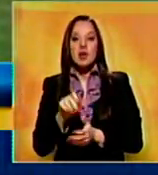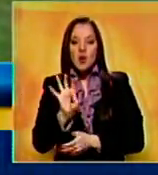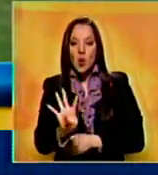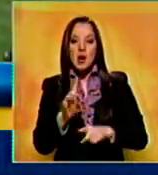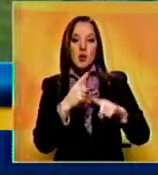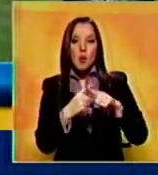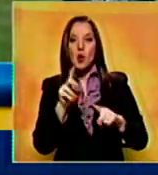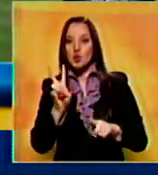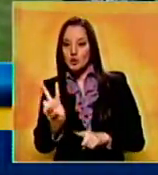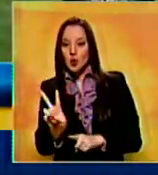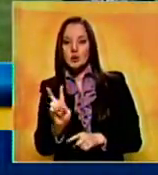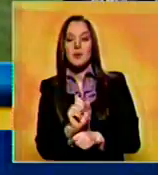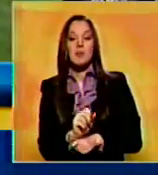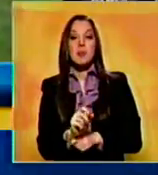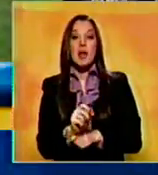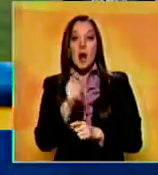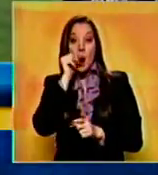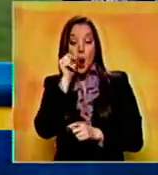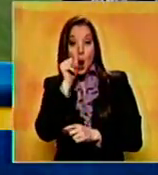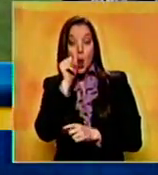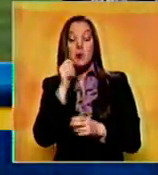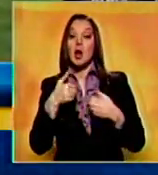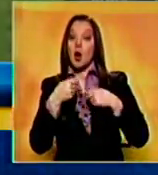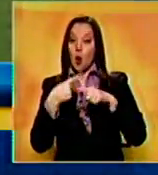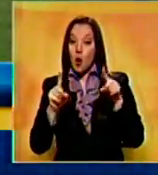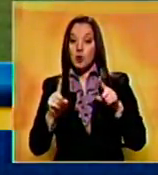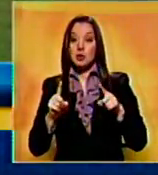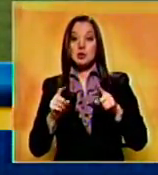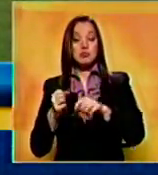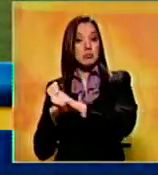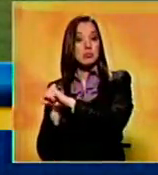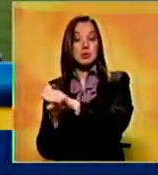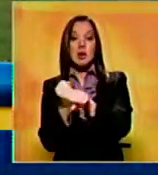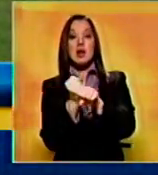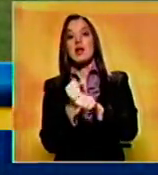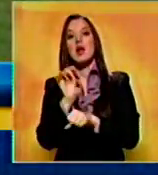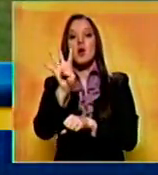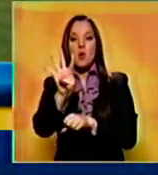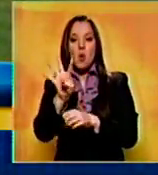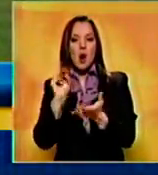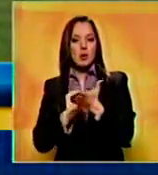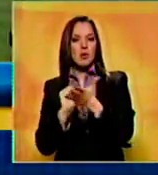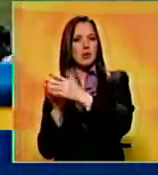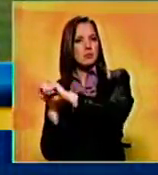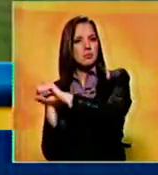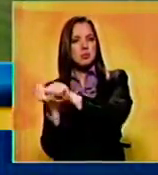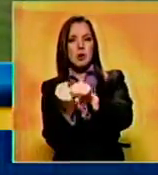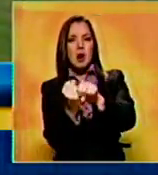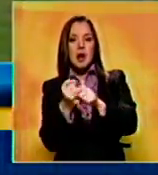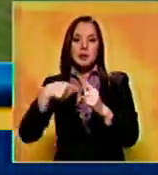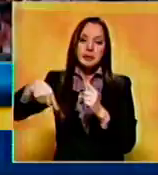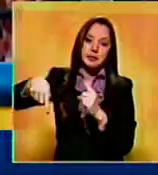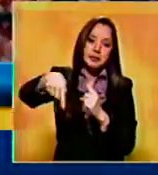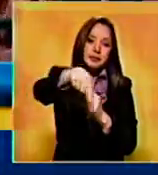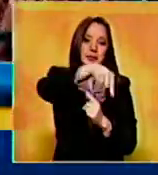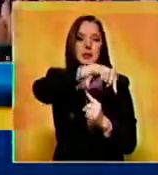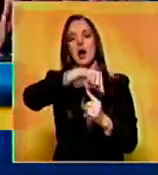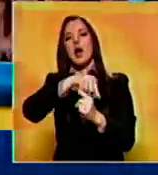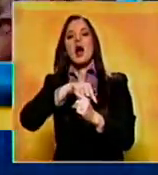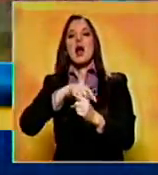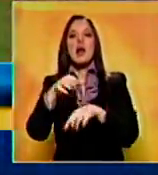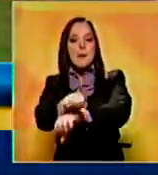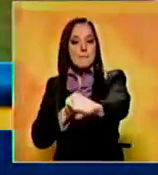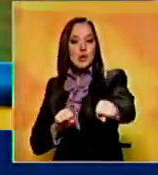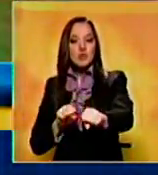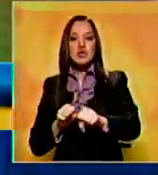4-2. Hernández tuvo otra apertura de calidad, lanzó 8 entradas completas, se permitió 4 imparables y le hicieron una carrera de un boleto y ponchó a